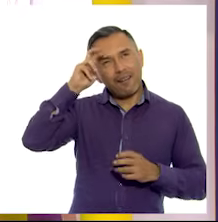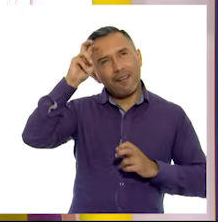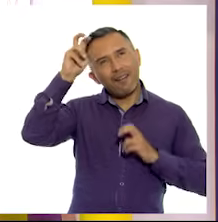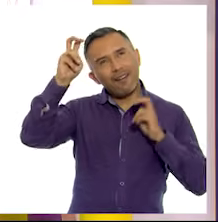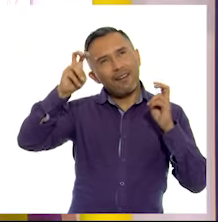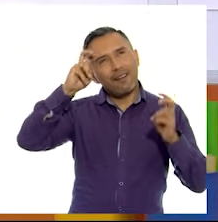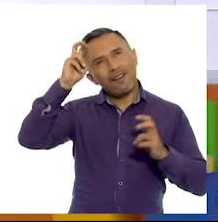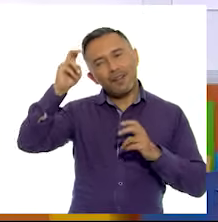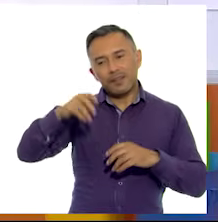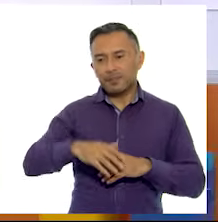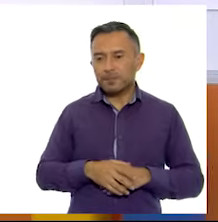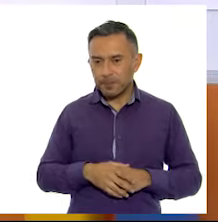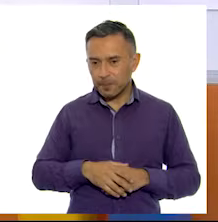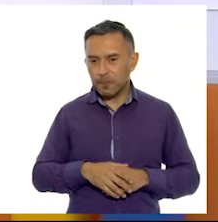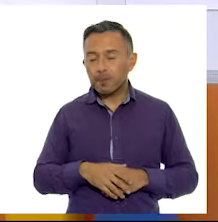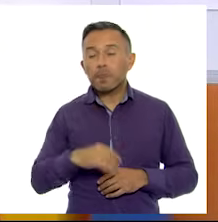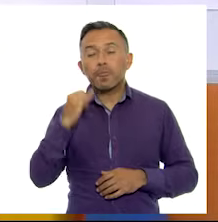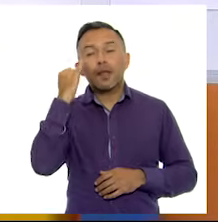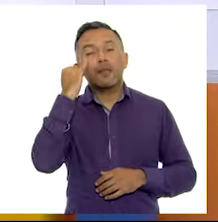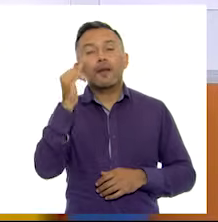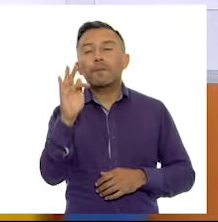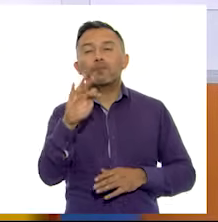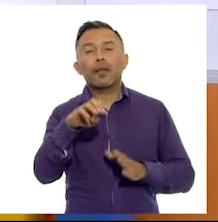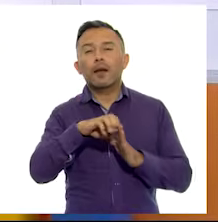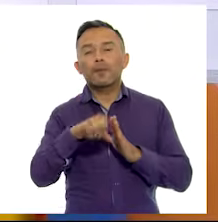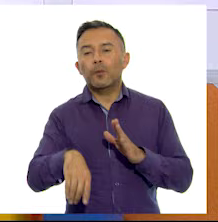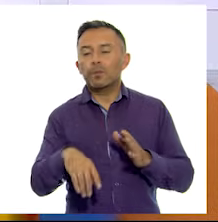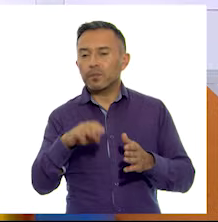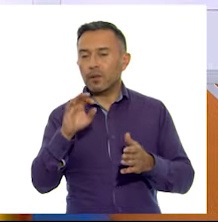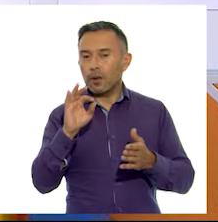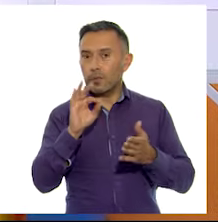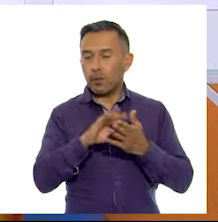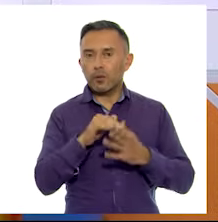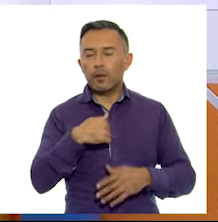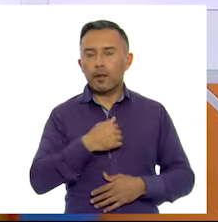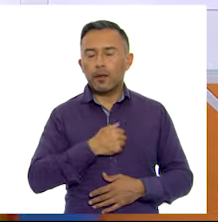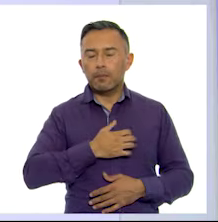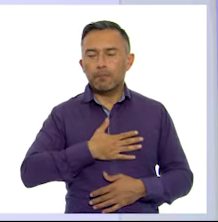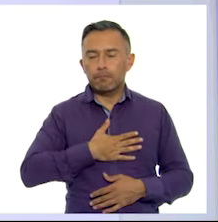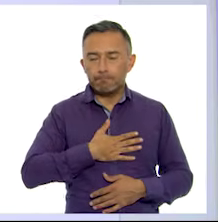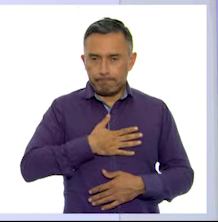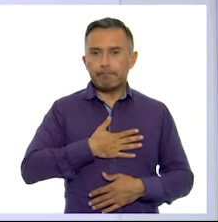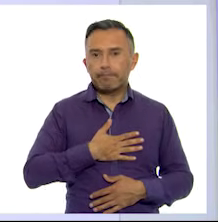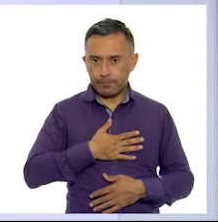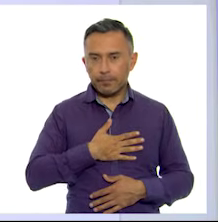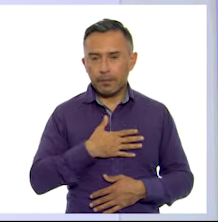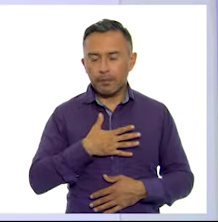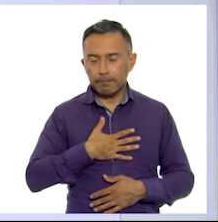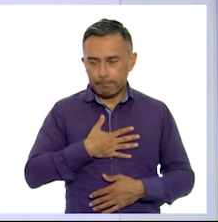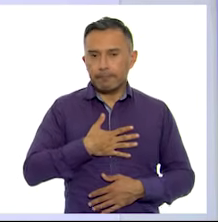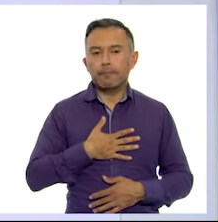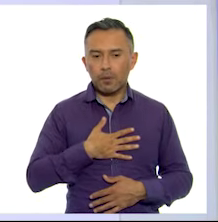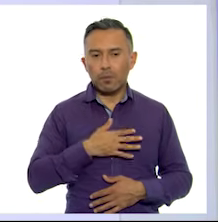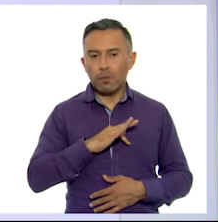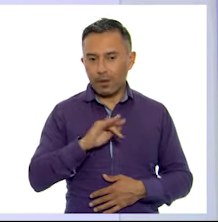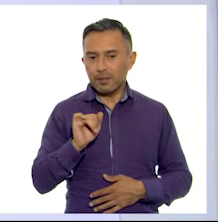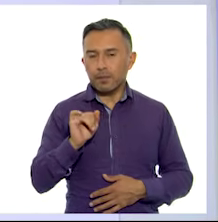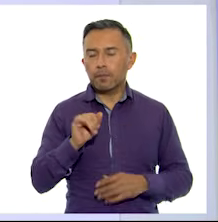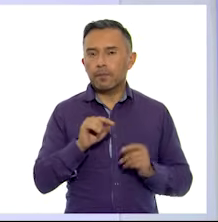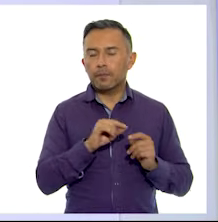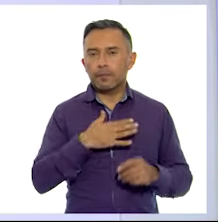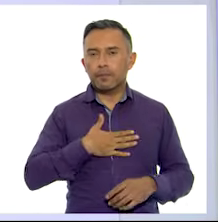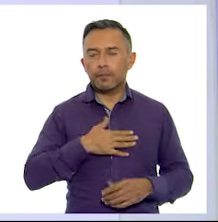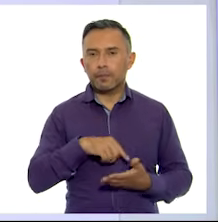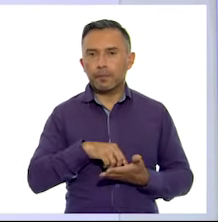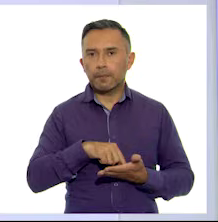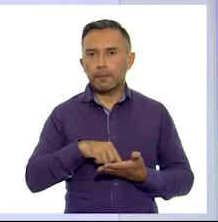y ahora, que, por ejemplo, si un punto tuviera hipo o la línea tuviera hipo, ups, tal vez ahí sí podemos despegar. Cada vez